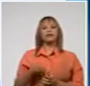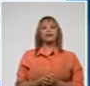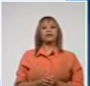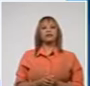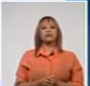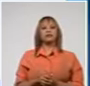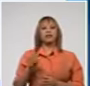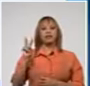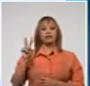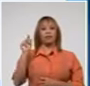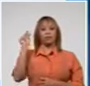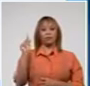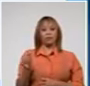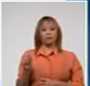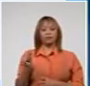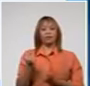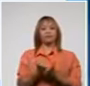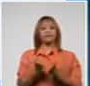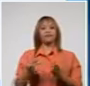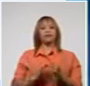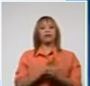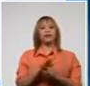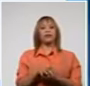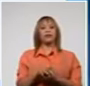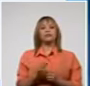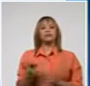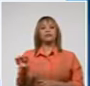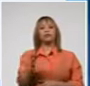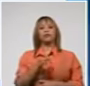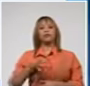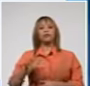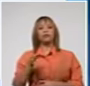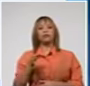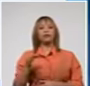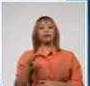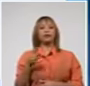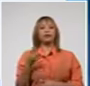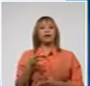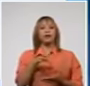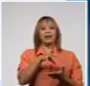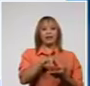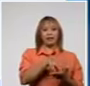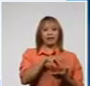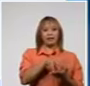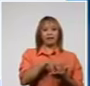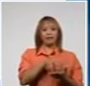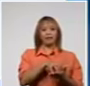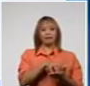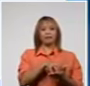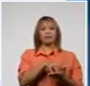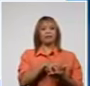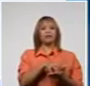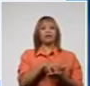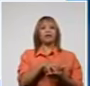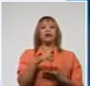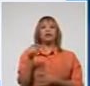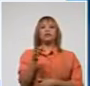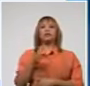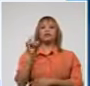2 casos confirmados que pertenecen, decía el doctor Durán, al evento de transmisión pues que está activo ahora mismo en el municipio de La